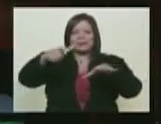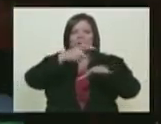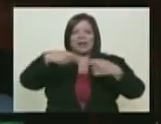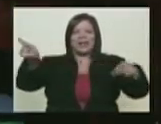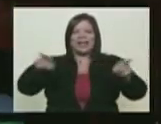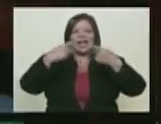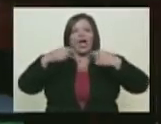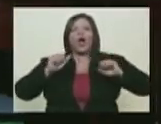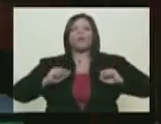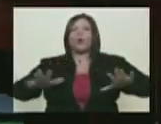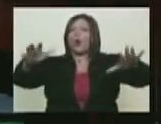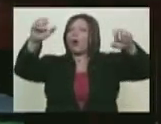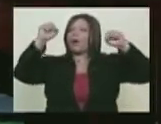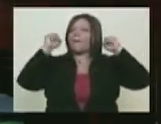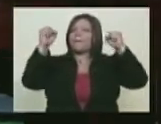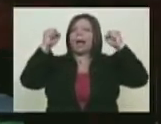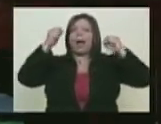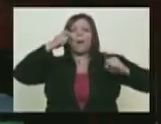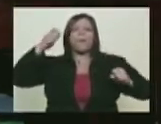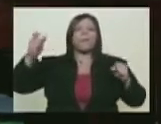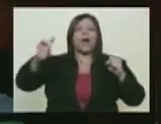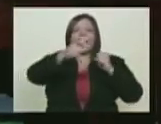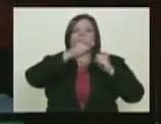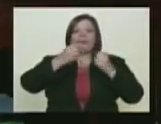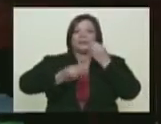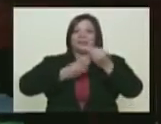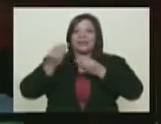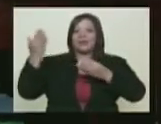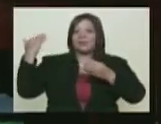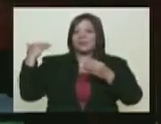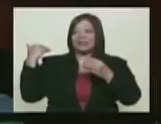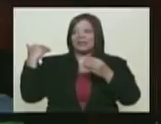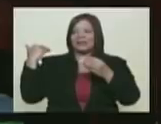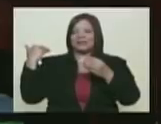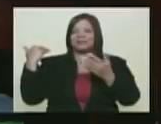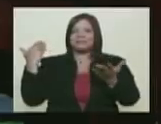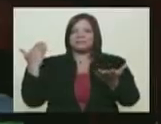nacional, el Gloria al Bravo Pueblo, recientemente. Es